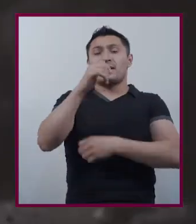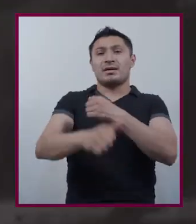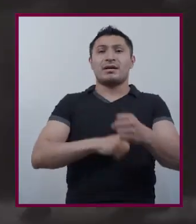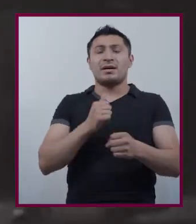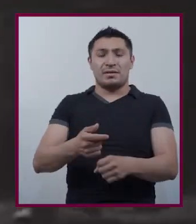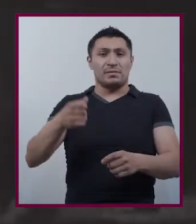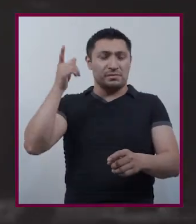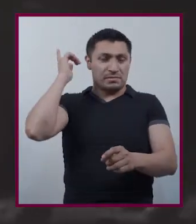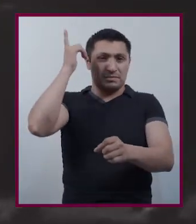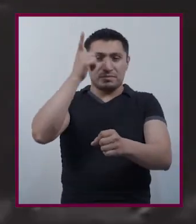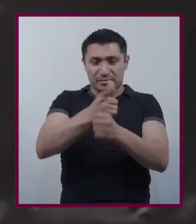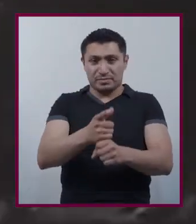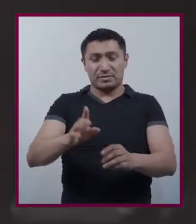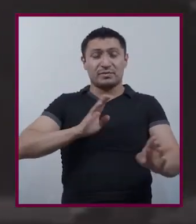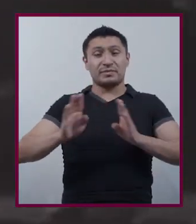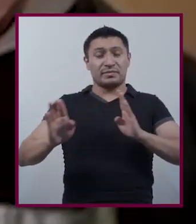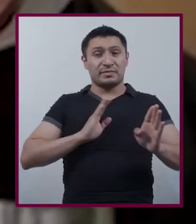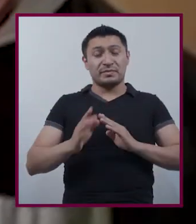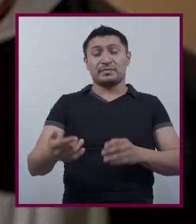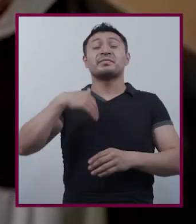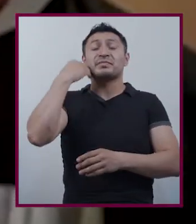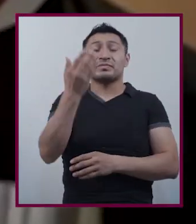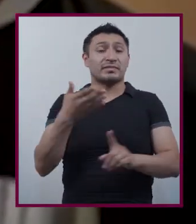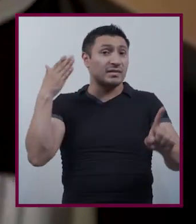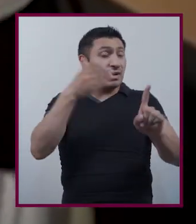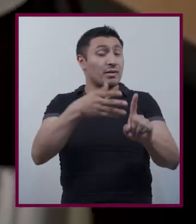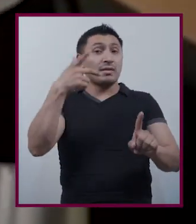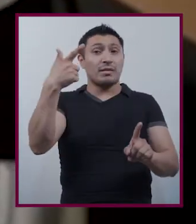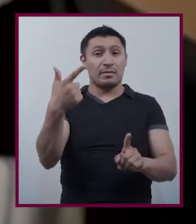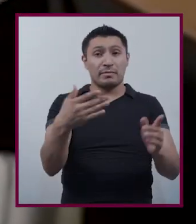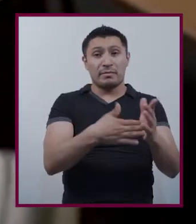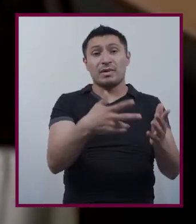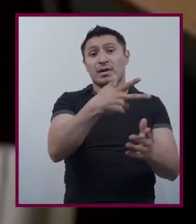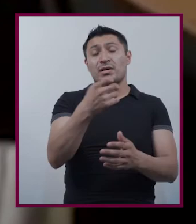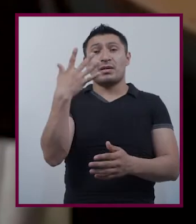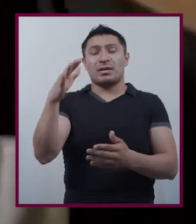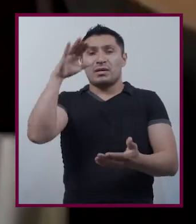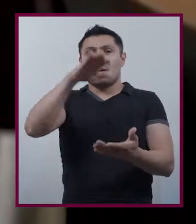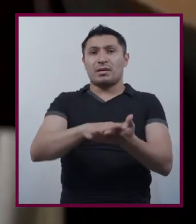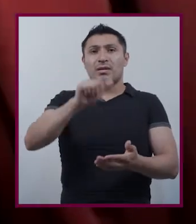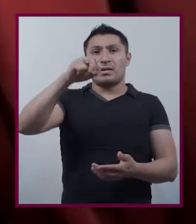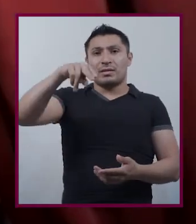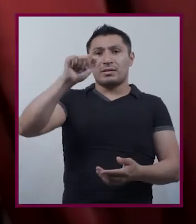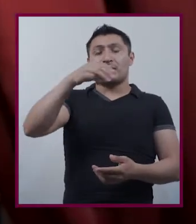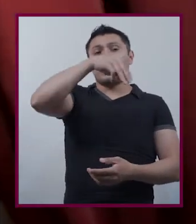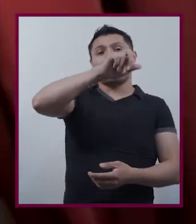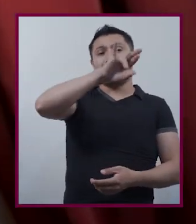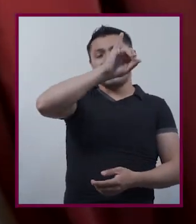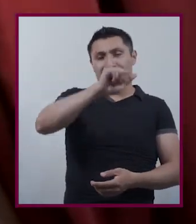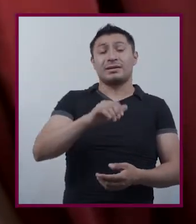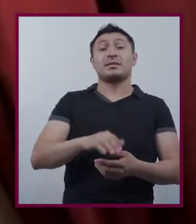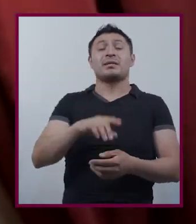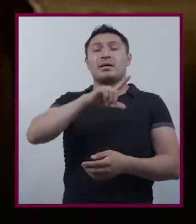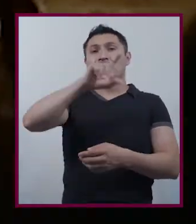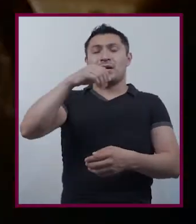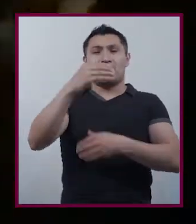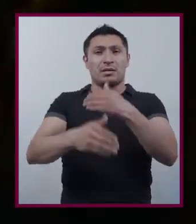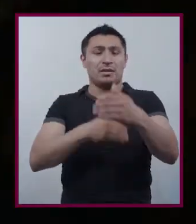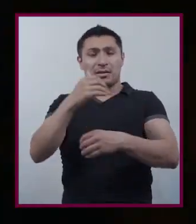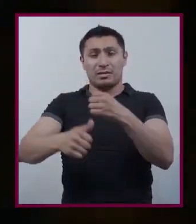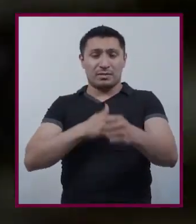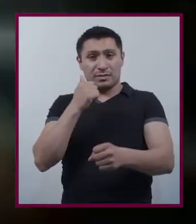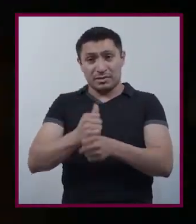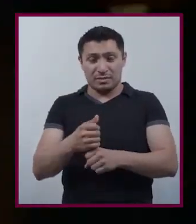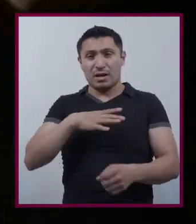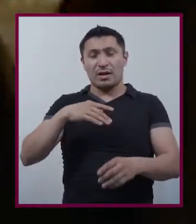definió su vocación militar y en 1805 se casó con Ana María Guarte. Aunque por varios años combatió